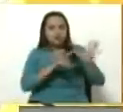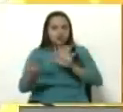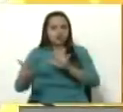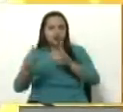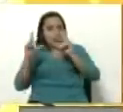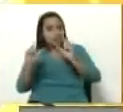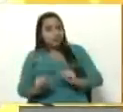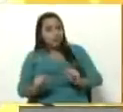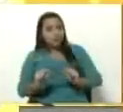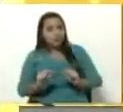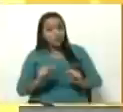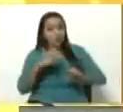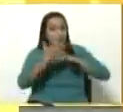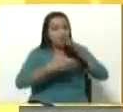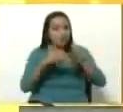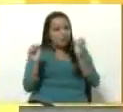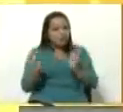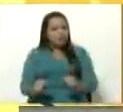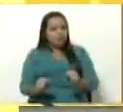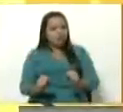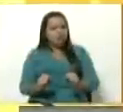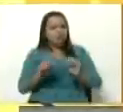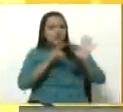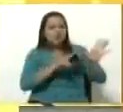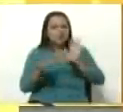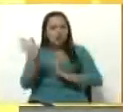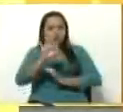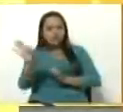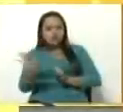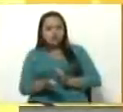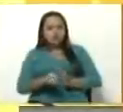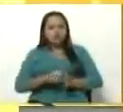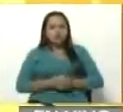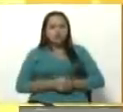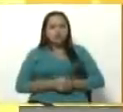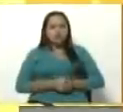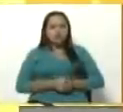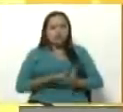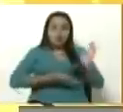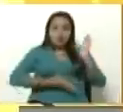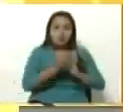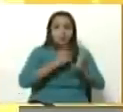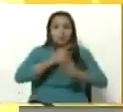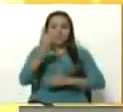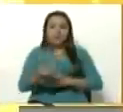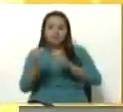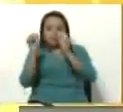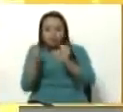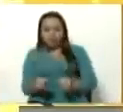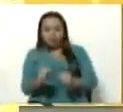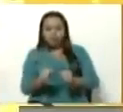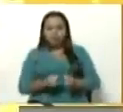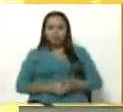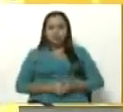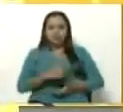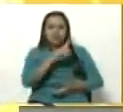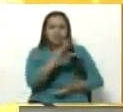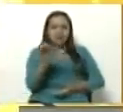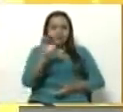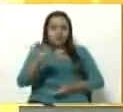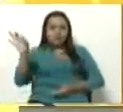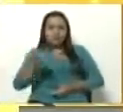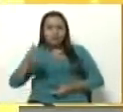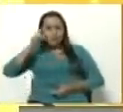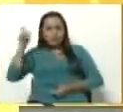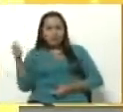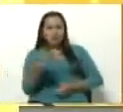los índices de inseguridad en un 77%. Y vamos a un plan seguro, al 100%